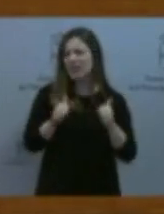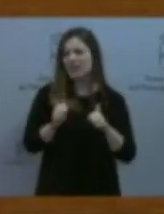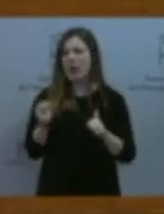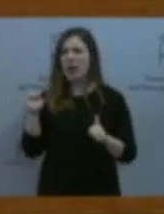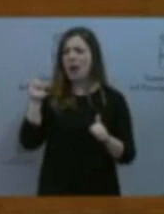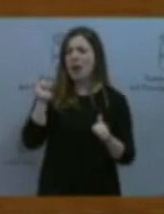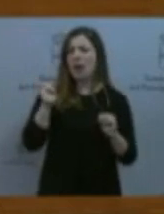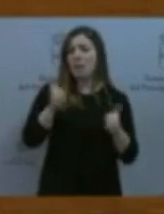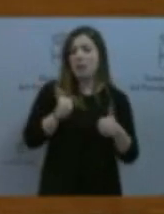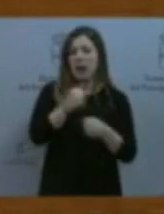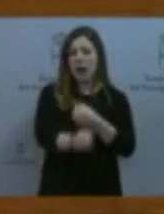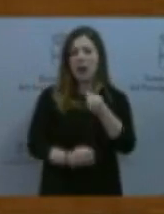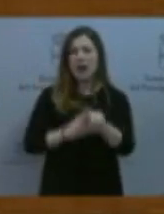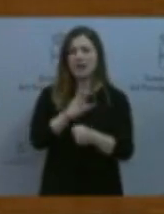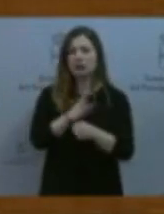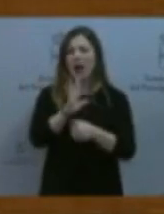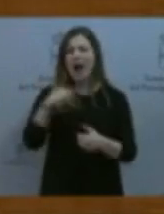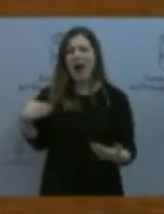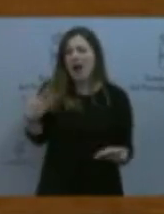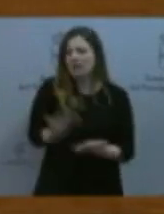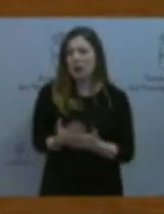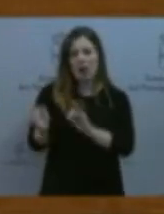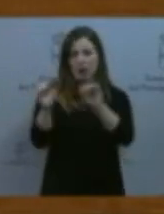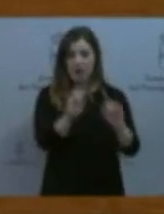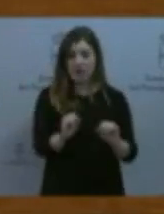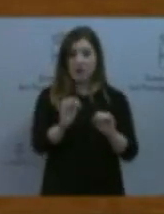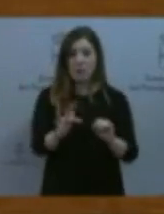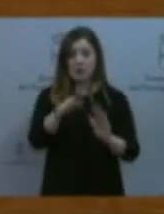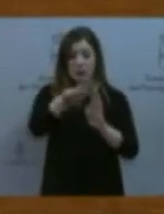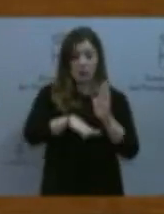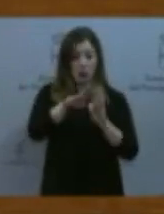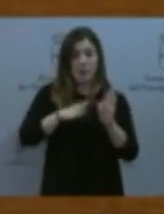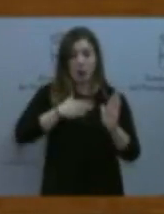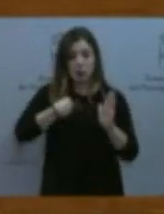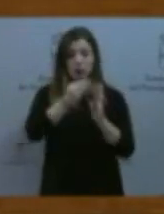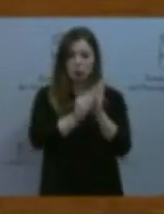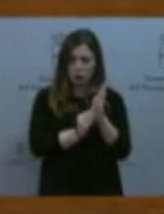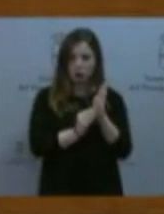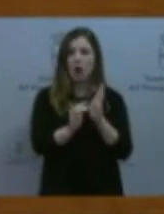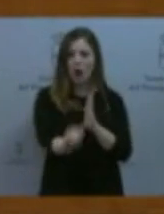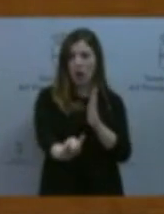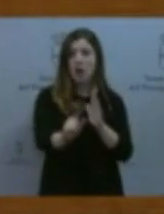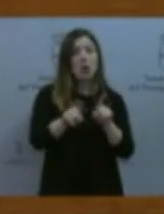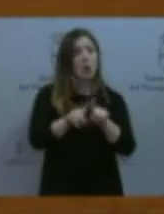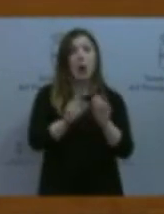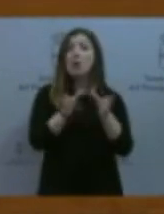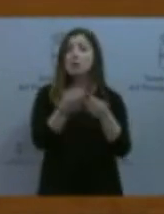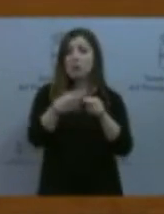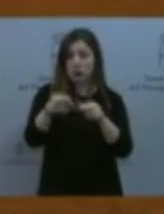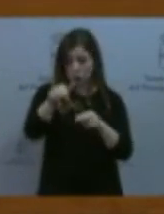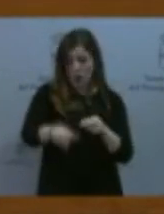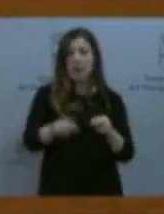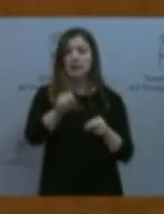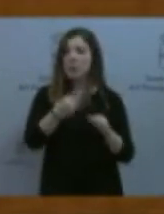nuestro programa, al igual que algunos de otros partidos que están en esta Cámara, y veremos cuál es su posición al respecto.